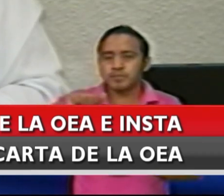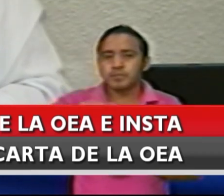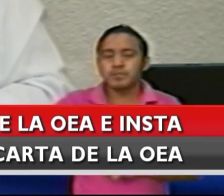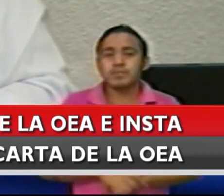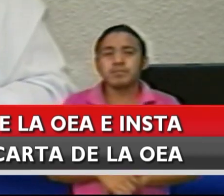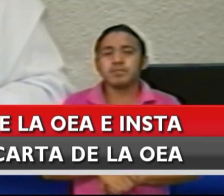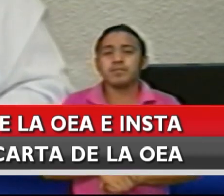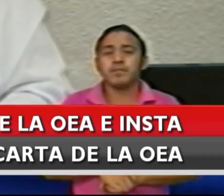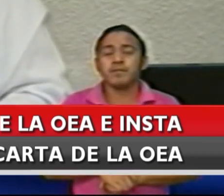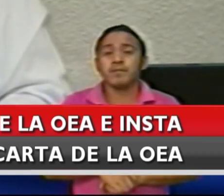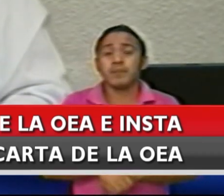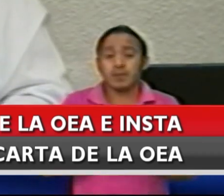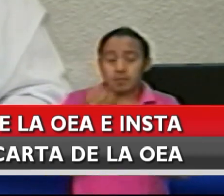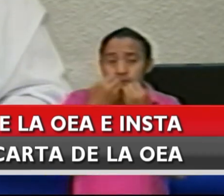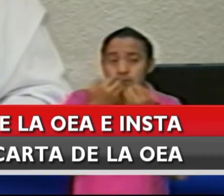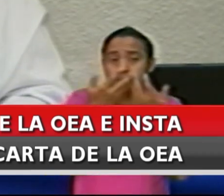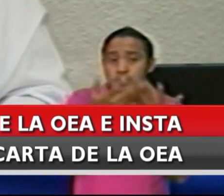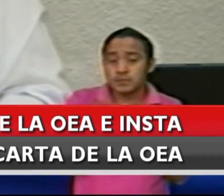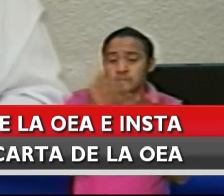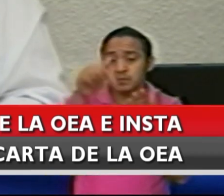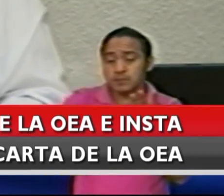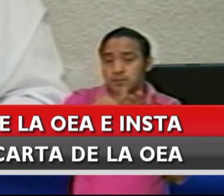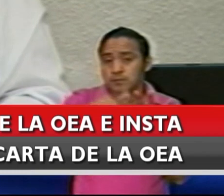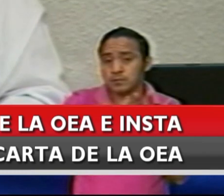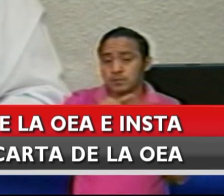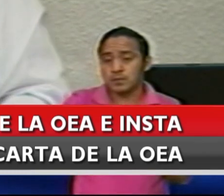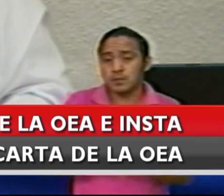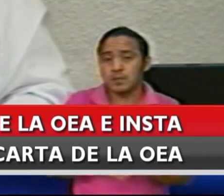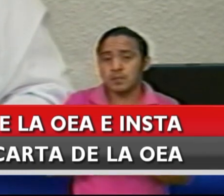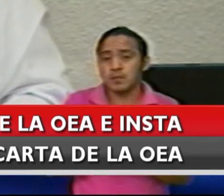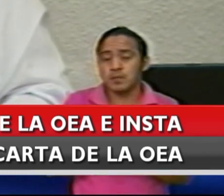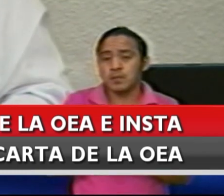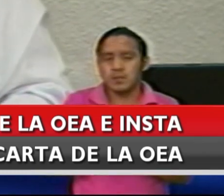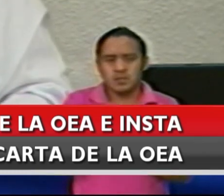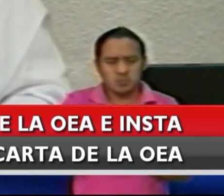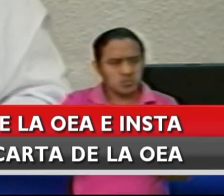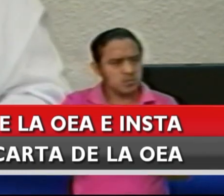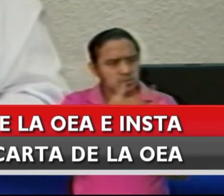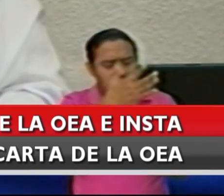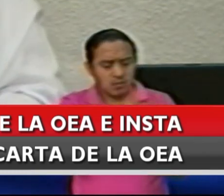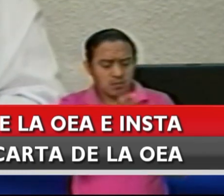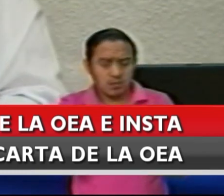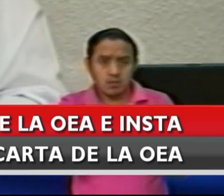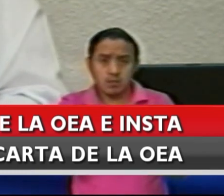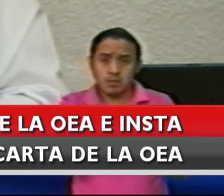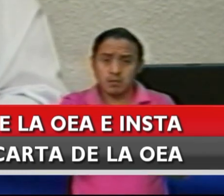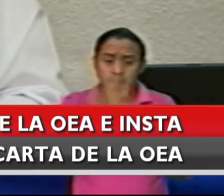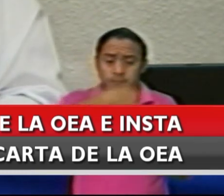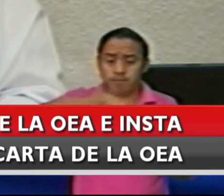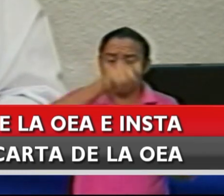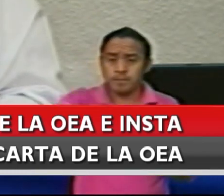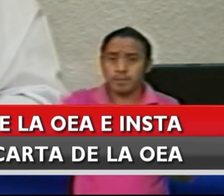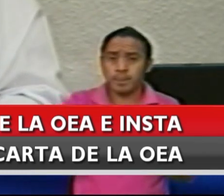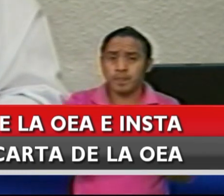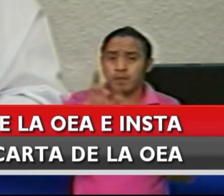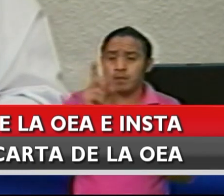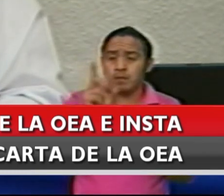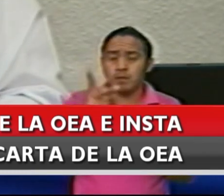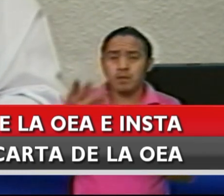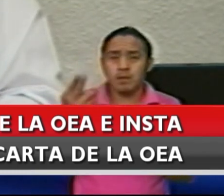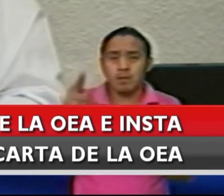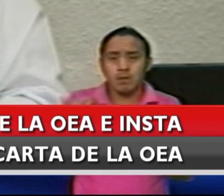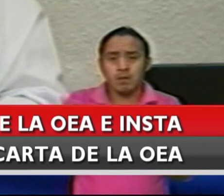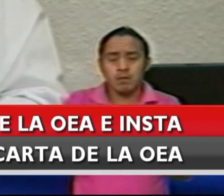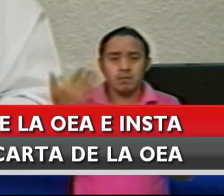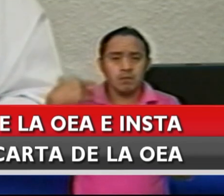Americanos, manifestada en esta ocasión en la resolución aprobada el 12 de noviembre